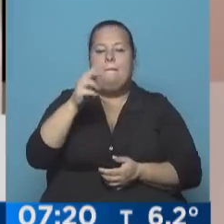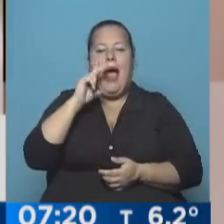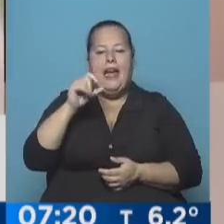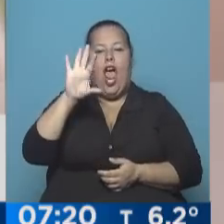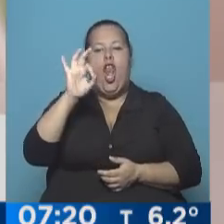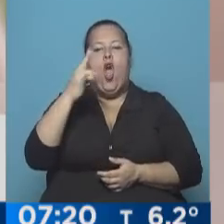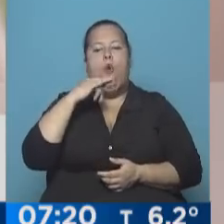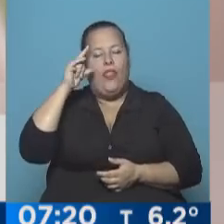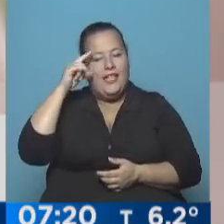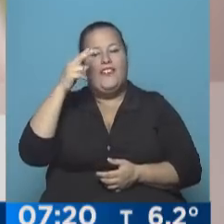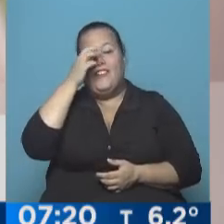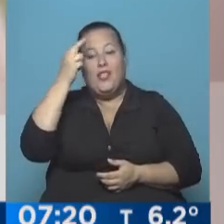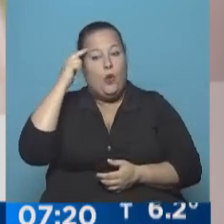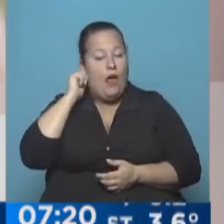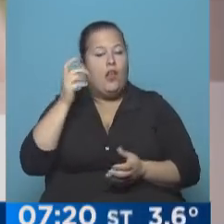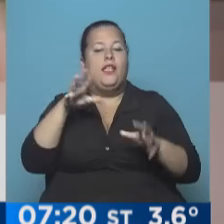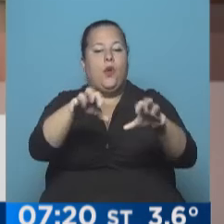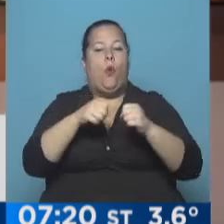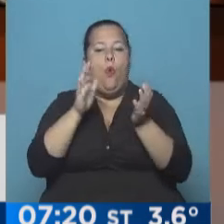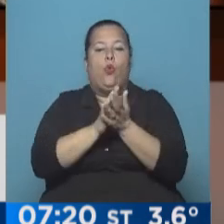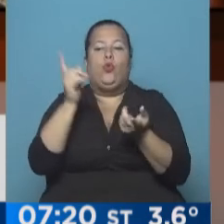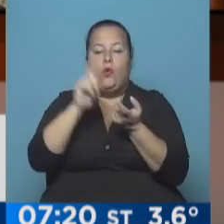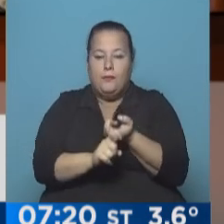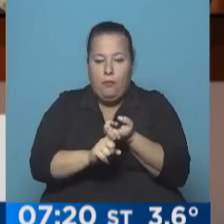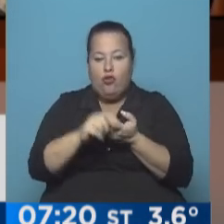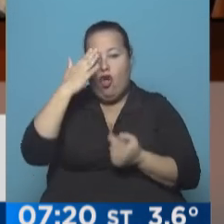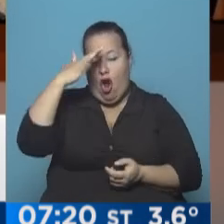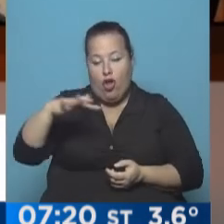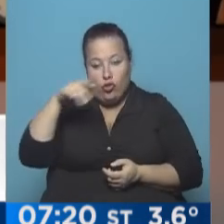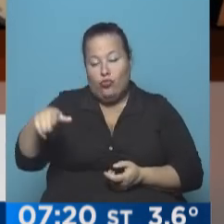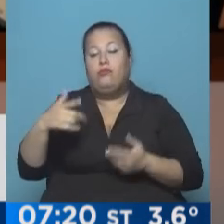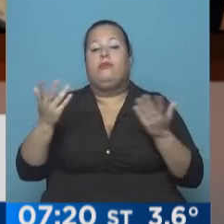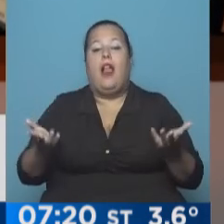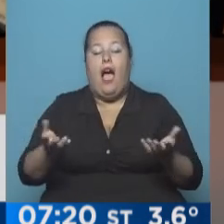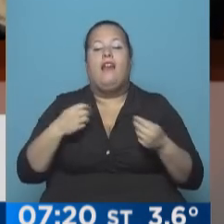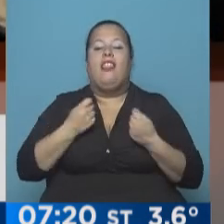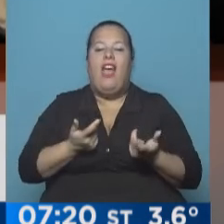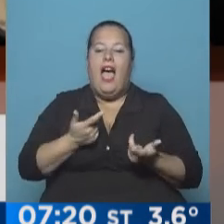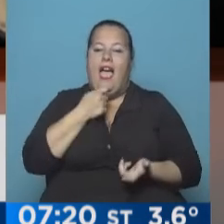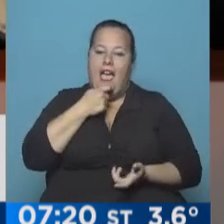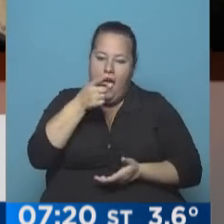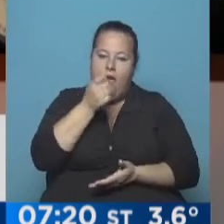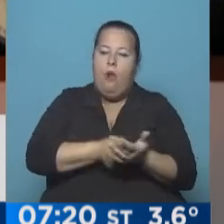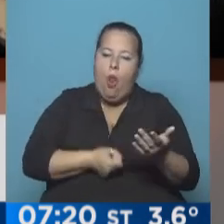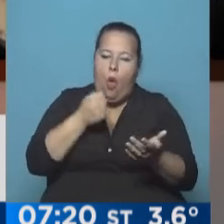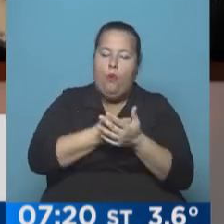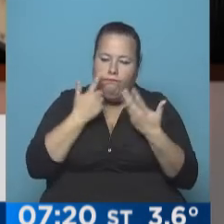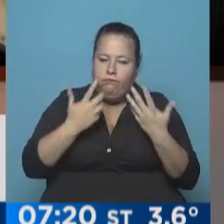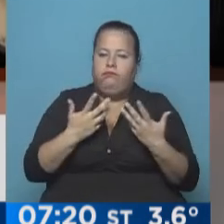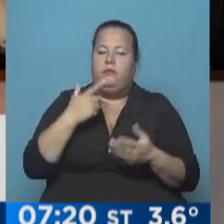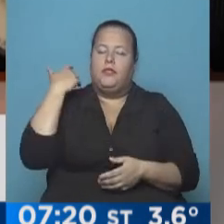tenía 29 años, fue secuestrada junto con su marido en Constitución. Y claro, lo que nos deja es el ejemplo de lucha y